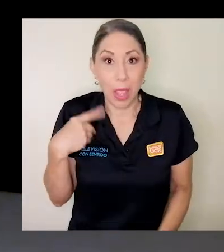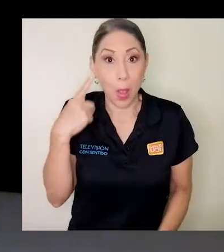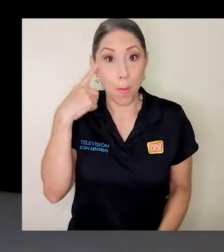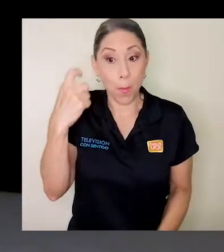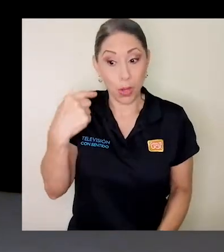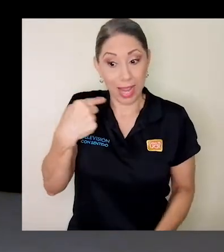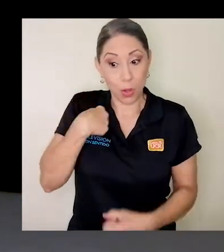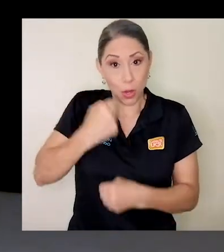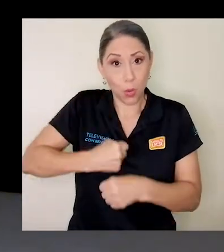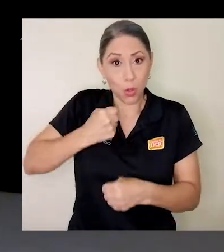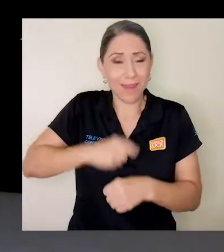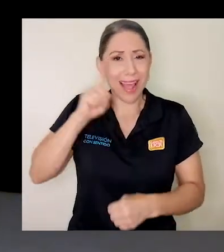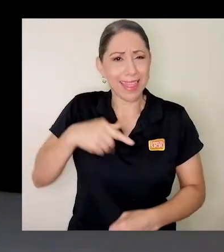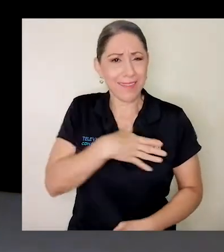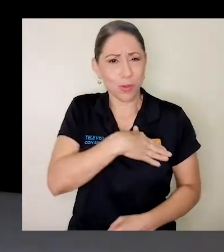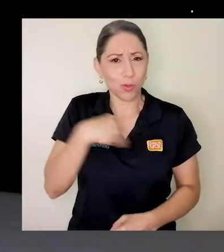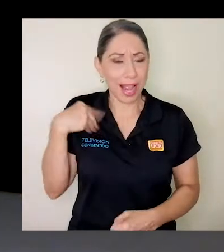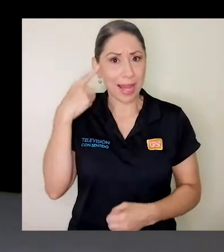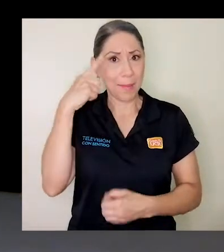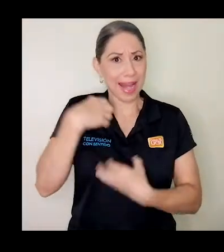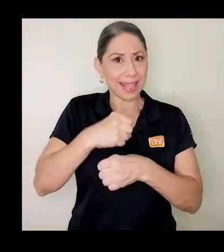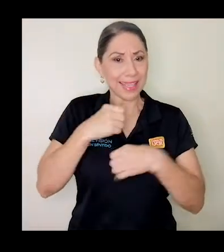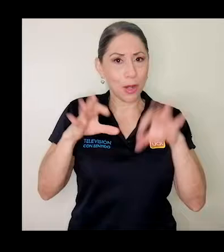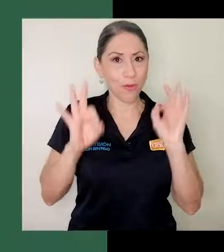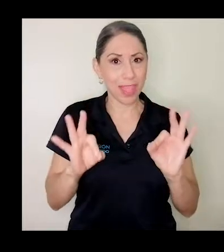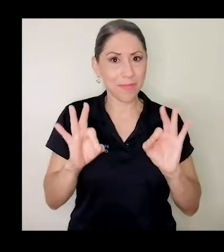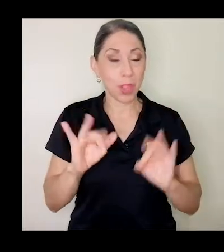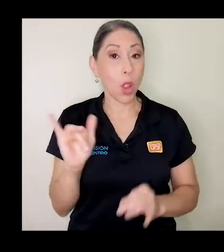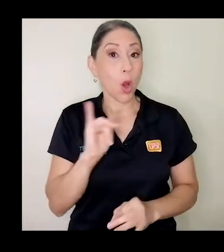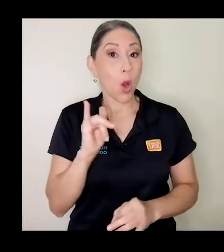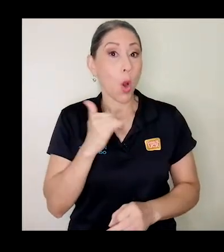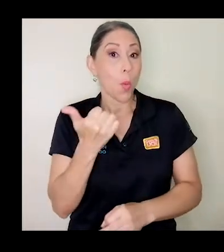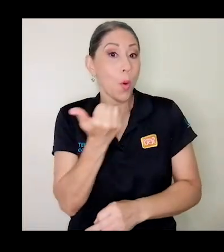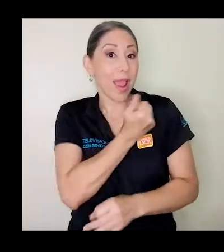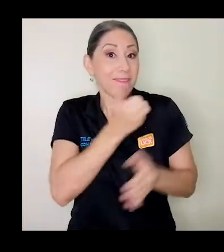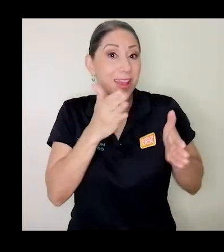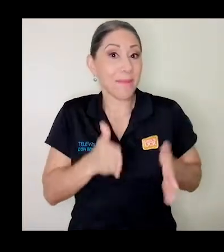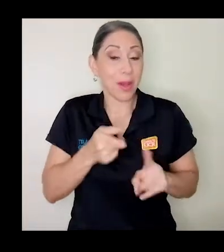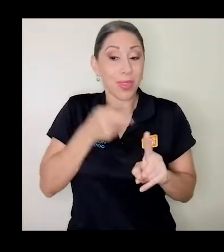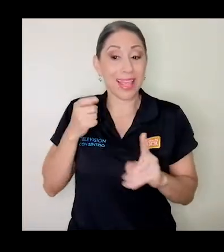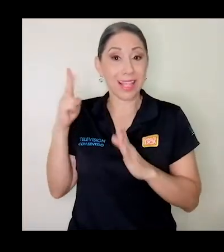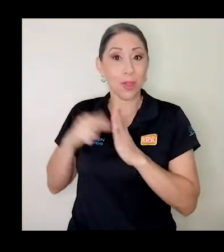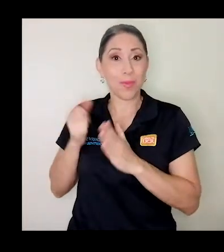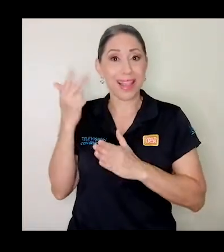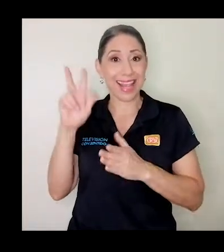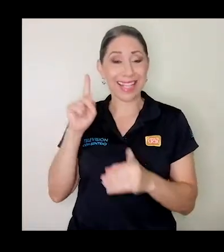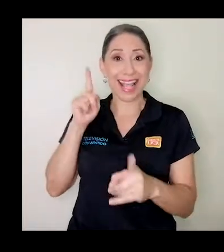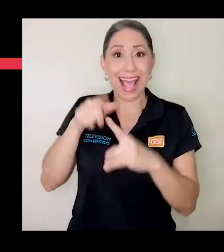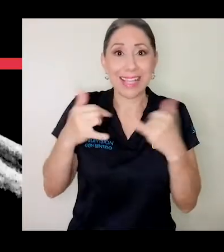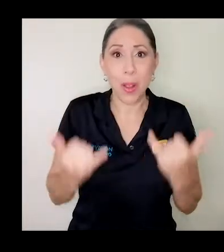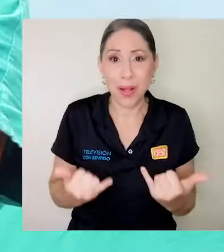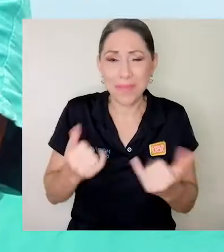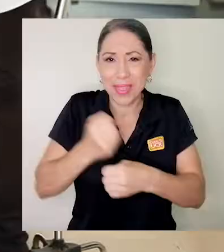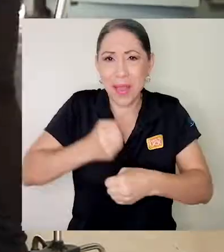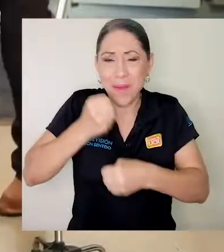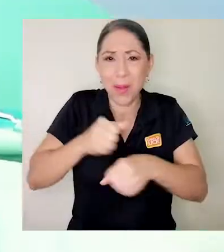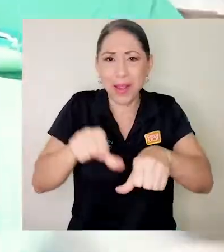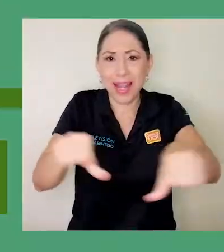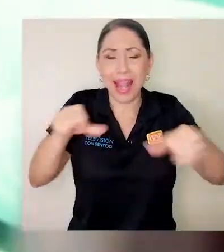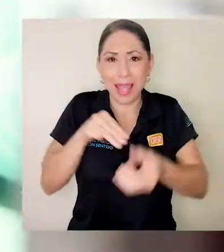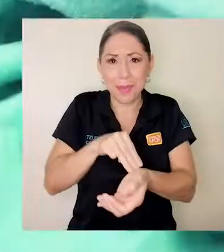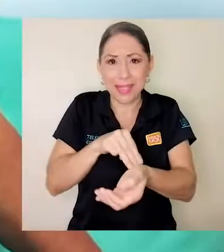trabaja debe gustarle para hacerlo bien. Como enfermero desde el año 2003 hasta la fecha trabajo en el área de medicina. Trabajo